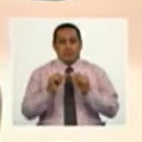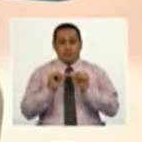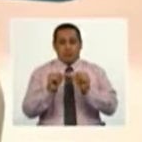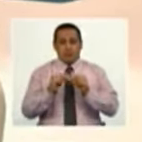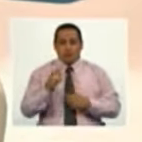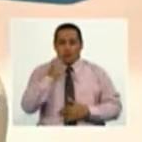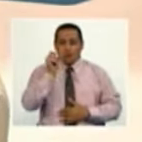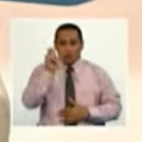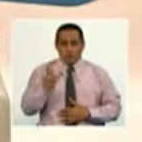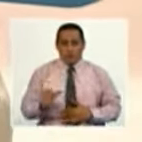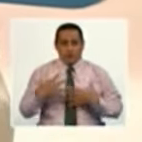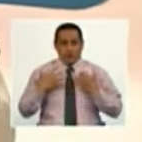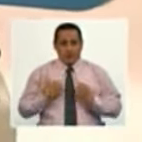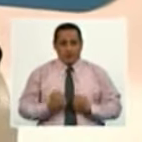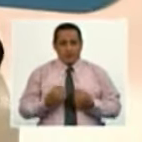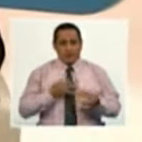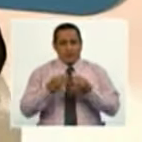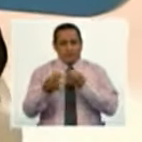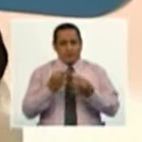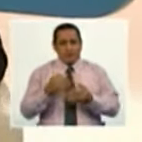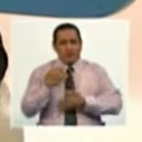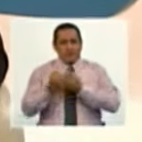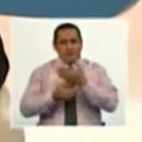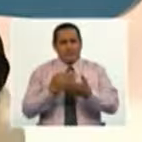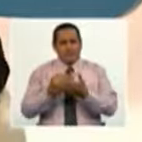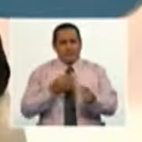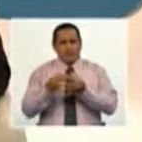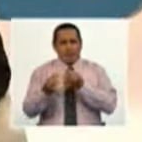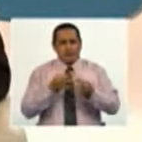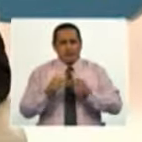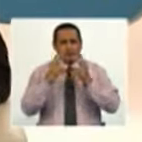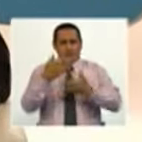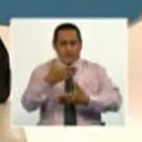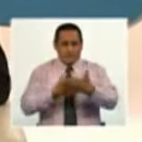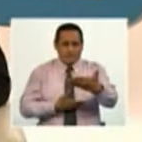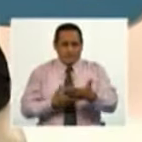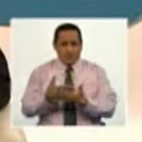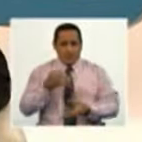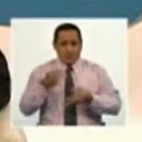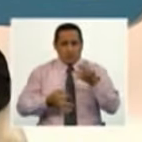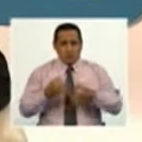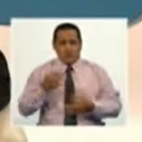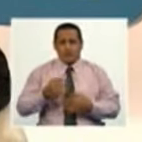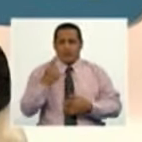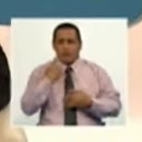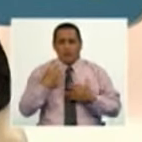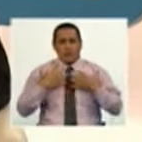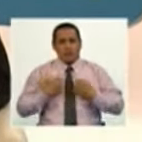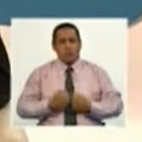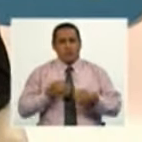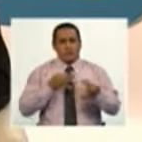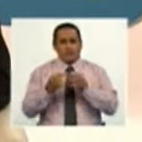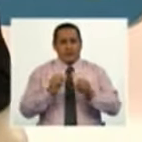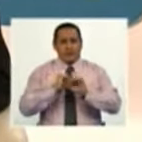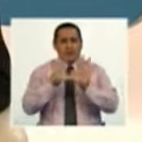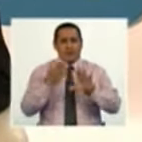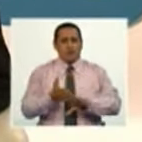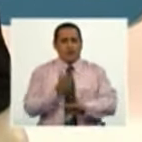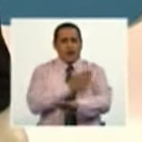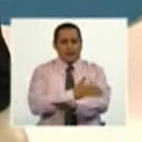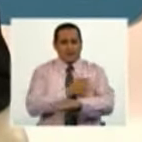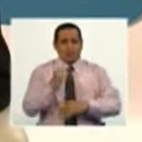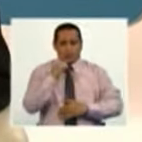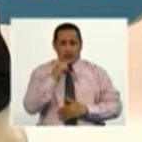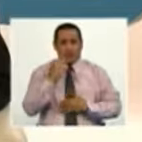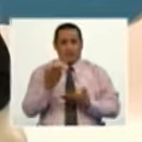Continuamos con el doctor Puntriano y ahora ya vamos a desarrollar un poco el expediente, el cual ya el doctor nos dio algunas luces en el bloque anterior